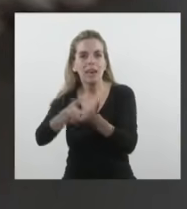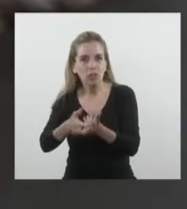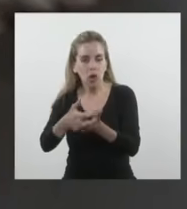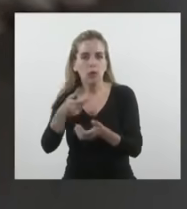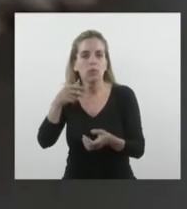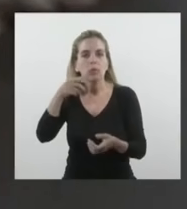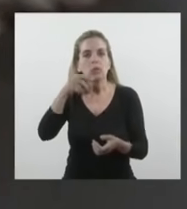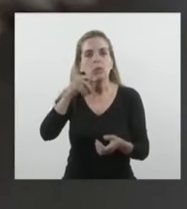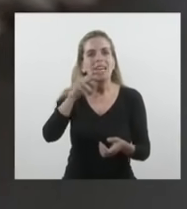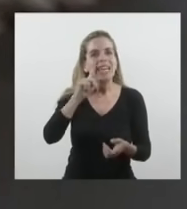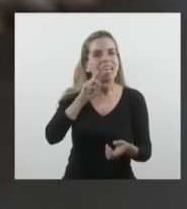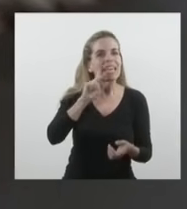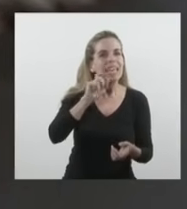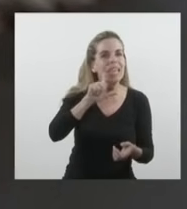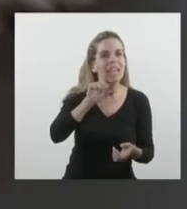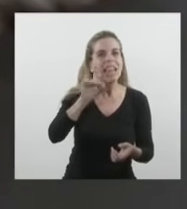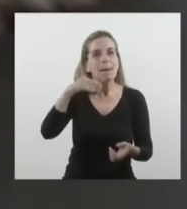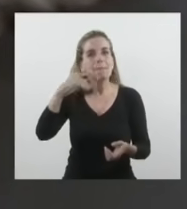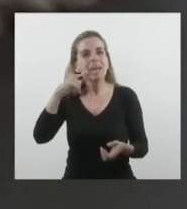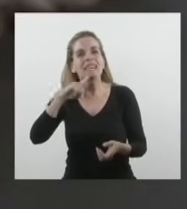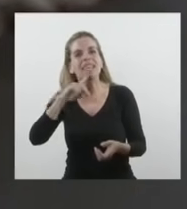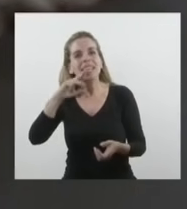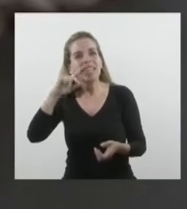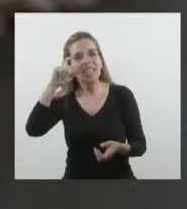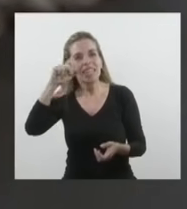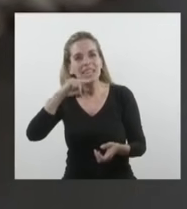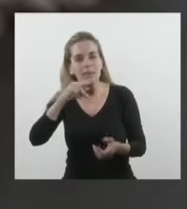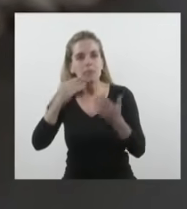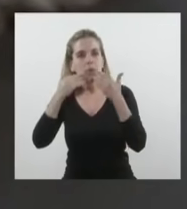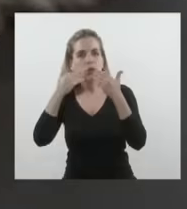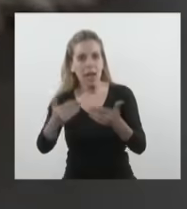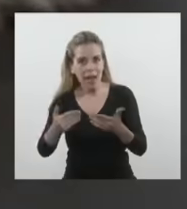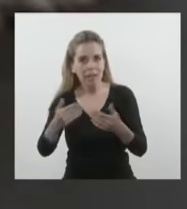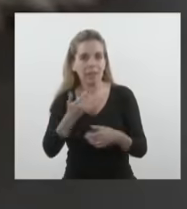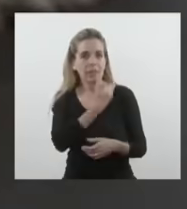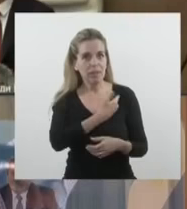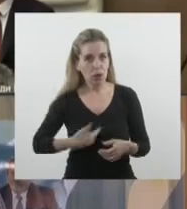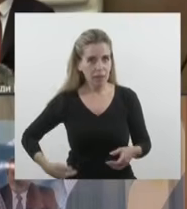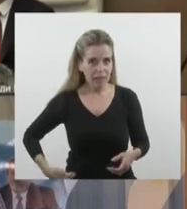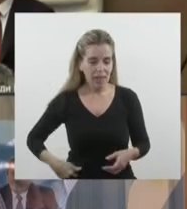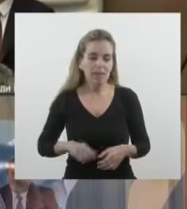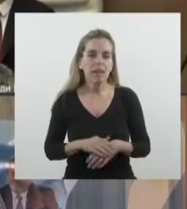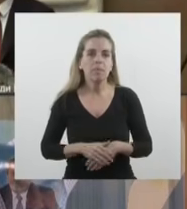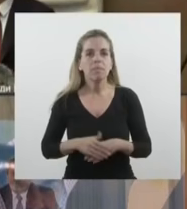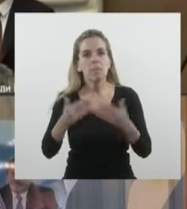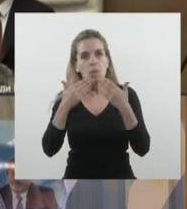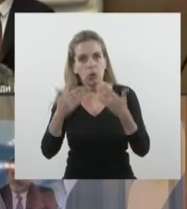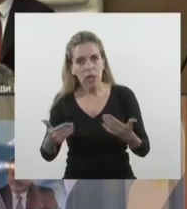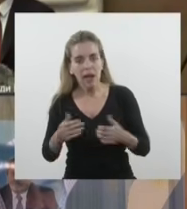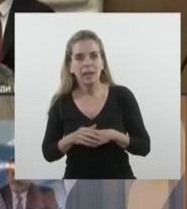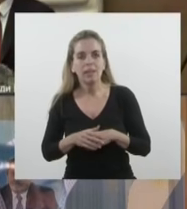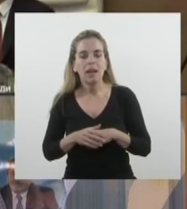señor admitir adquirido muchas gracias señor presidente señor a muchos a